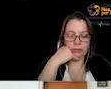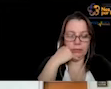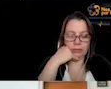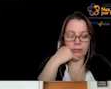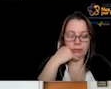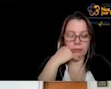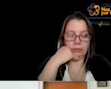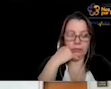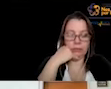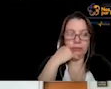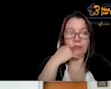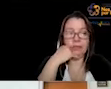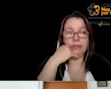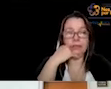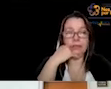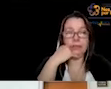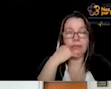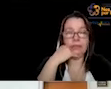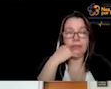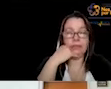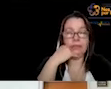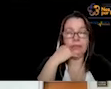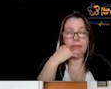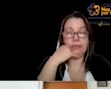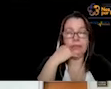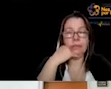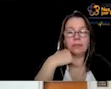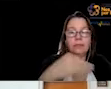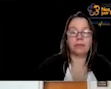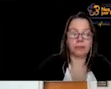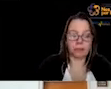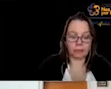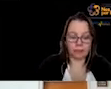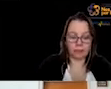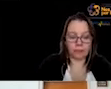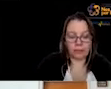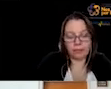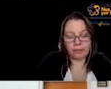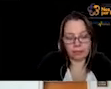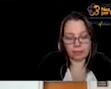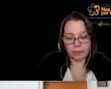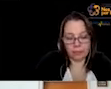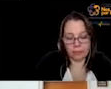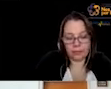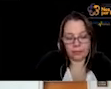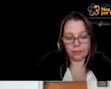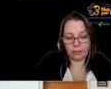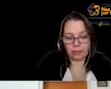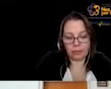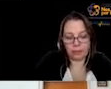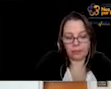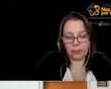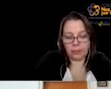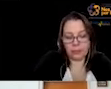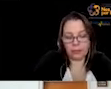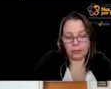tenemos esos kilitos de más, lo ideal, no más allá del verano, más allá de la estética, es por el tema de todo lo que